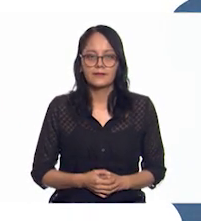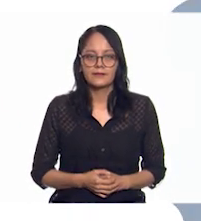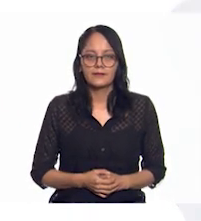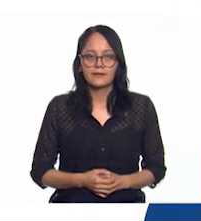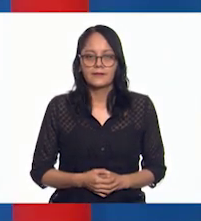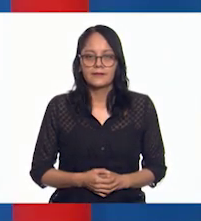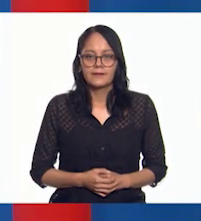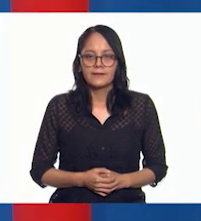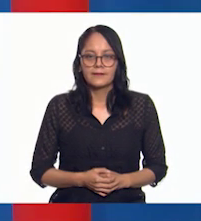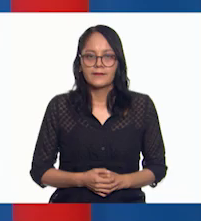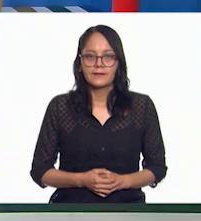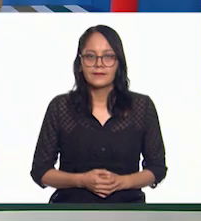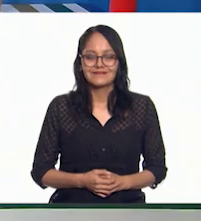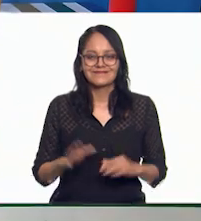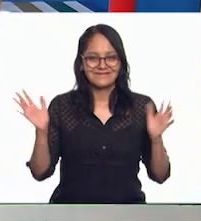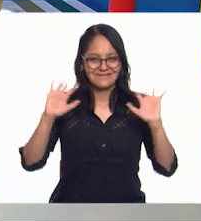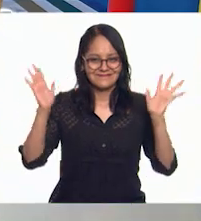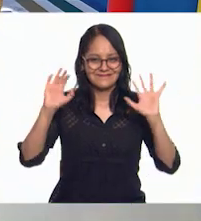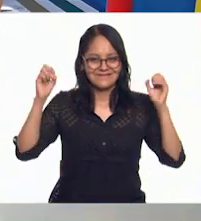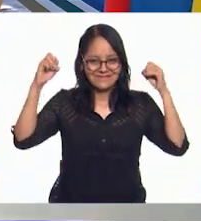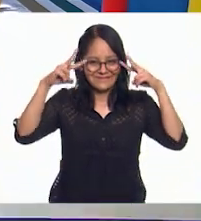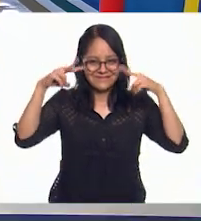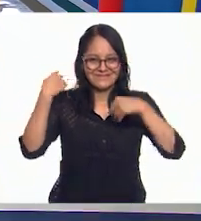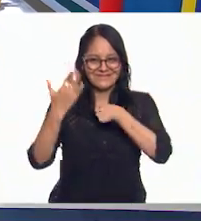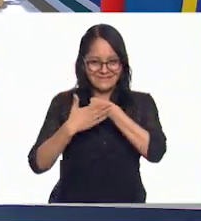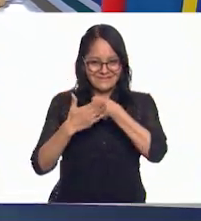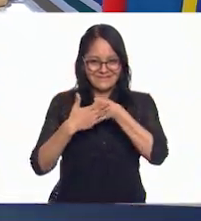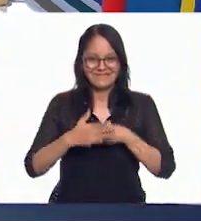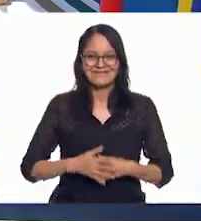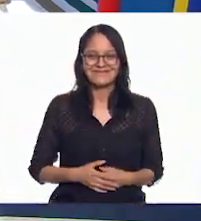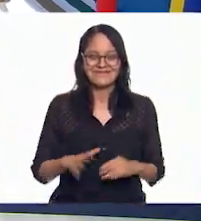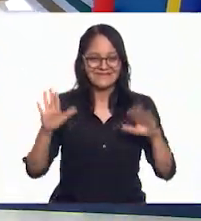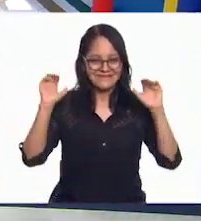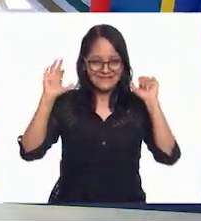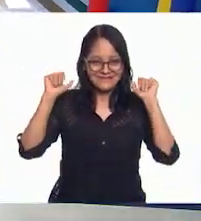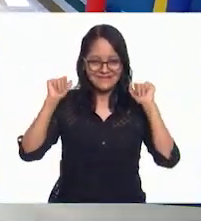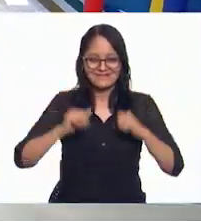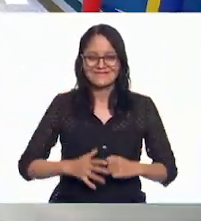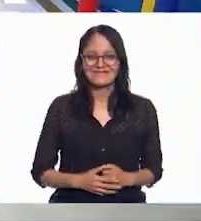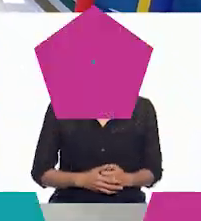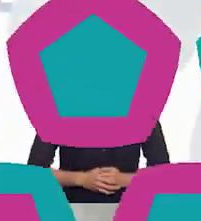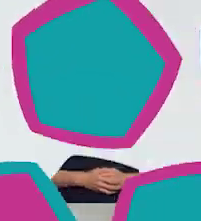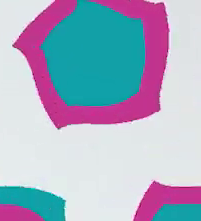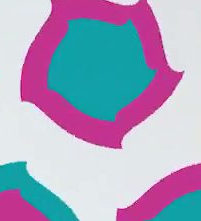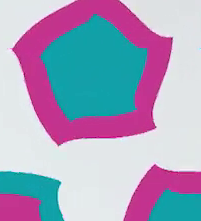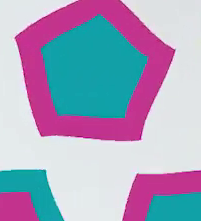aprendeencasa.cep.gov.mx. Nos vemos, hasta la próxima. Adiós, adiós.